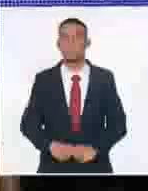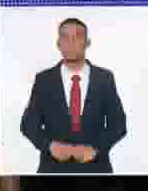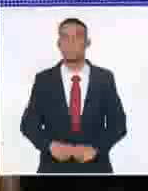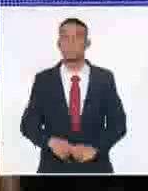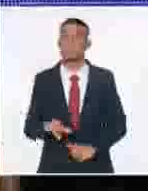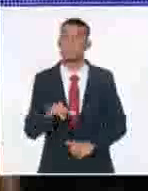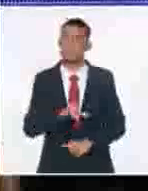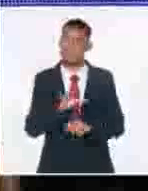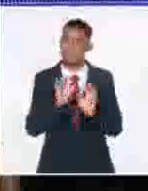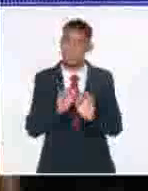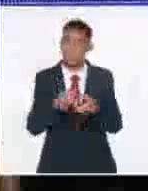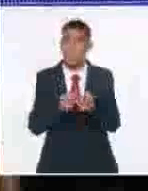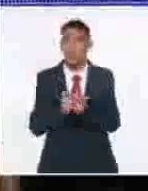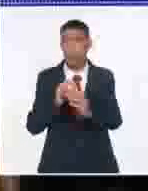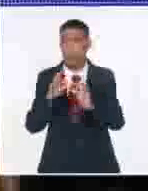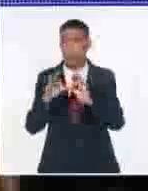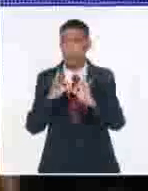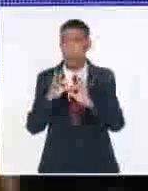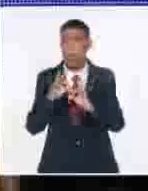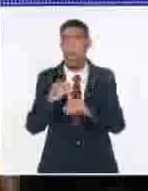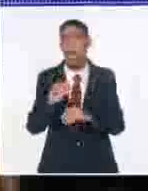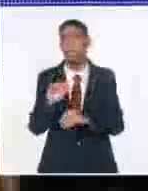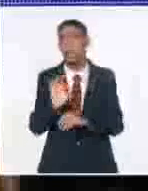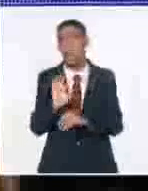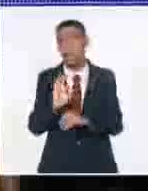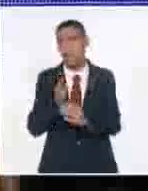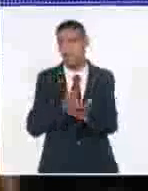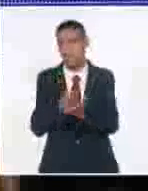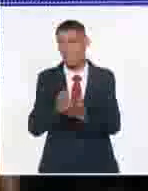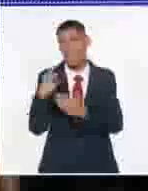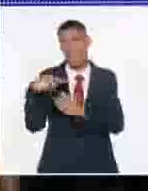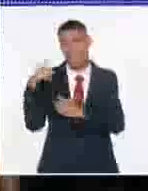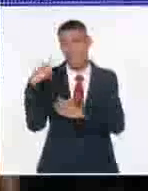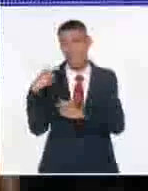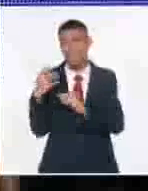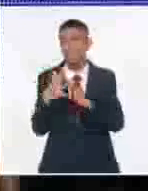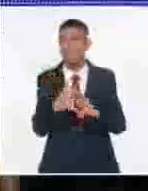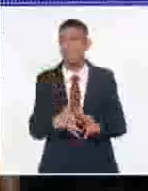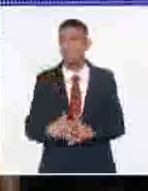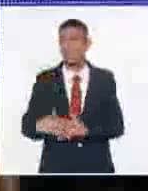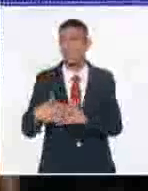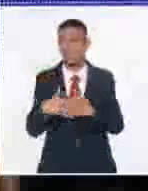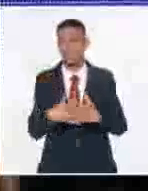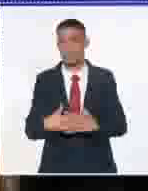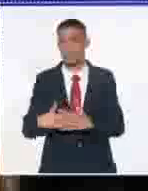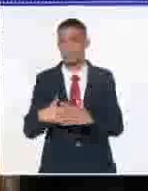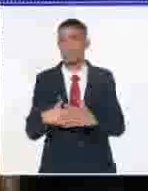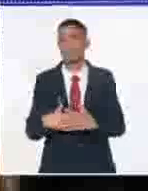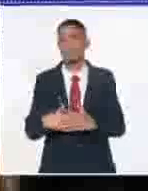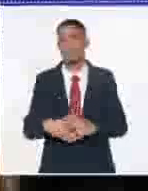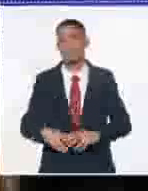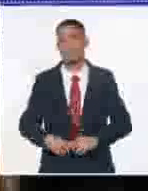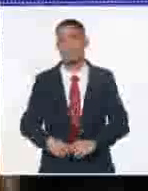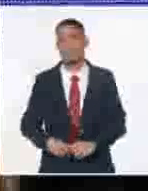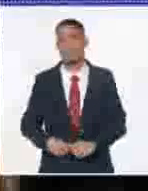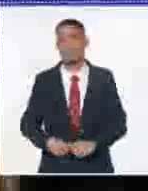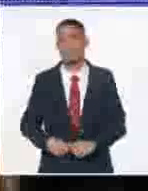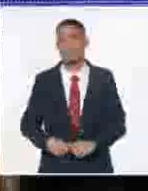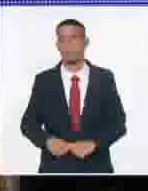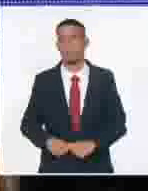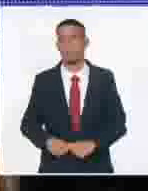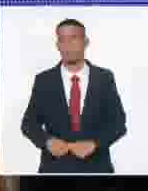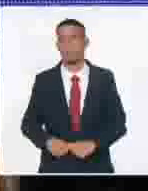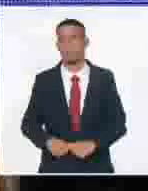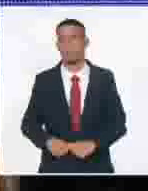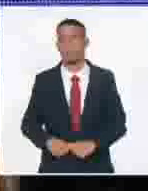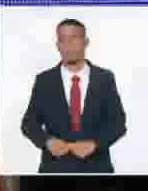repetido, presente hasta ayer, veto del gobierno de los Estados Unidos. De manera que,